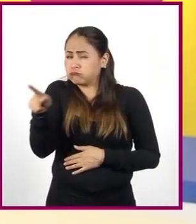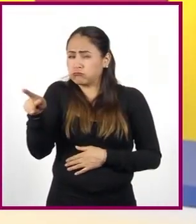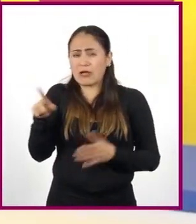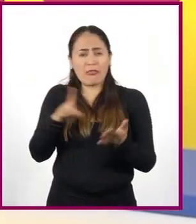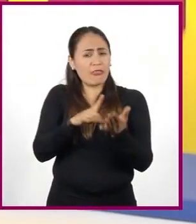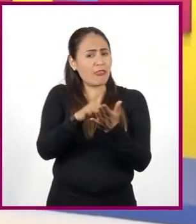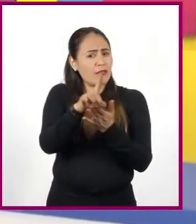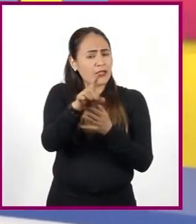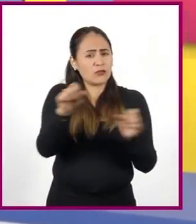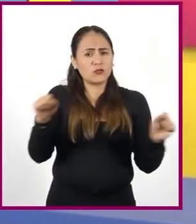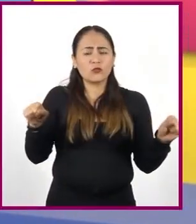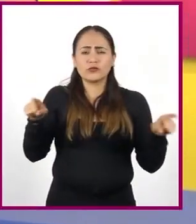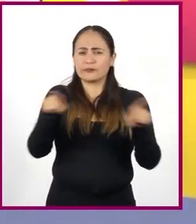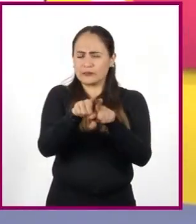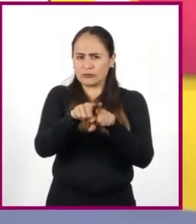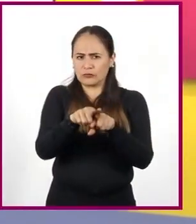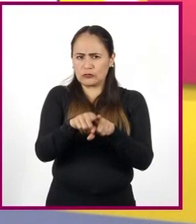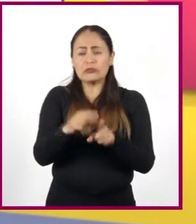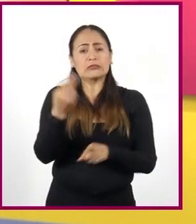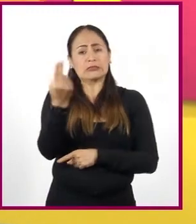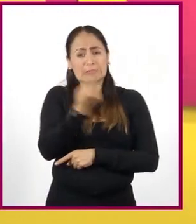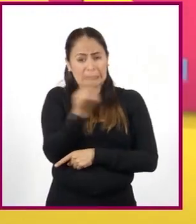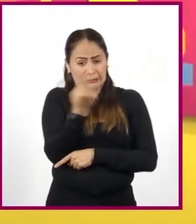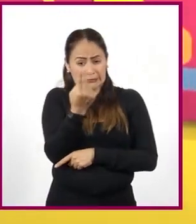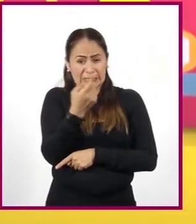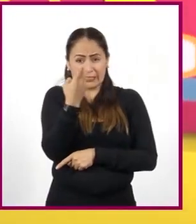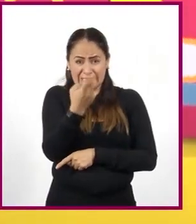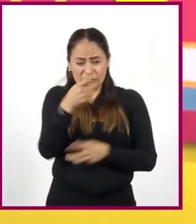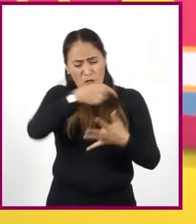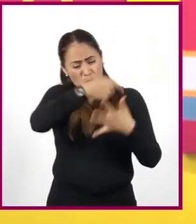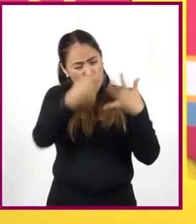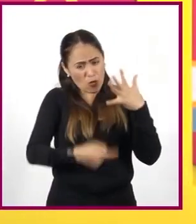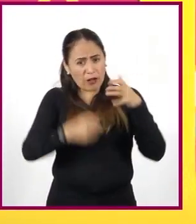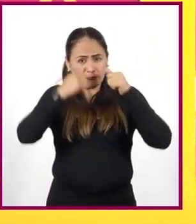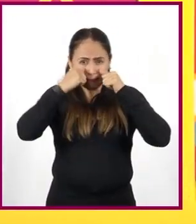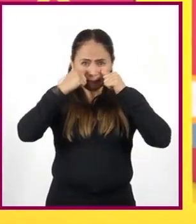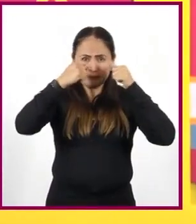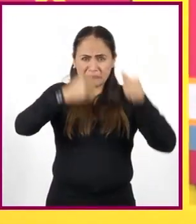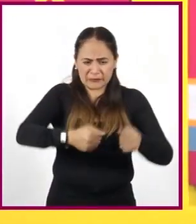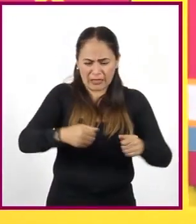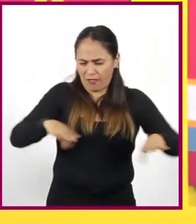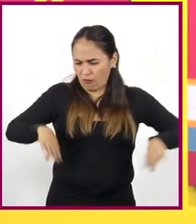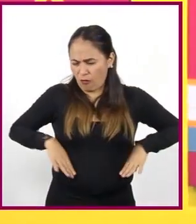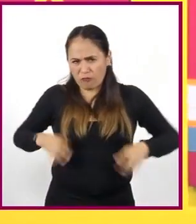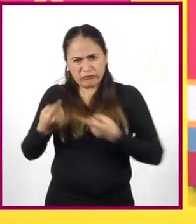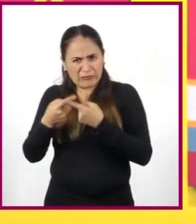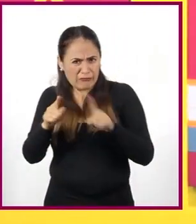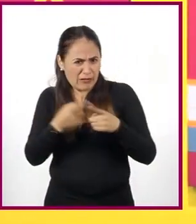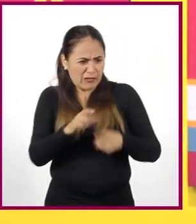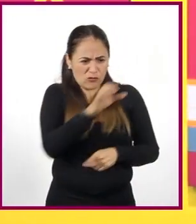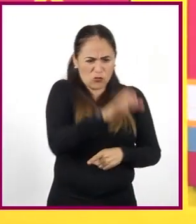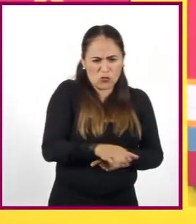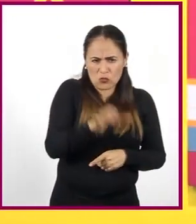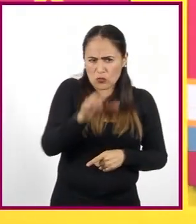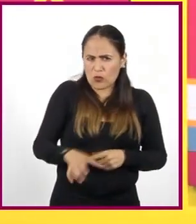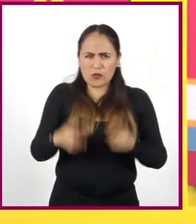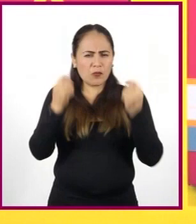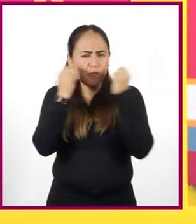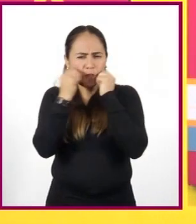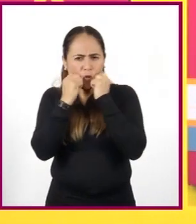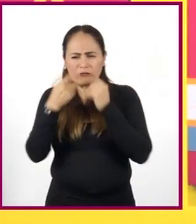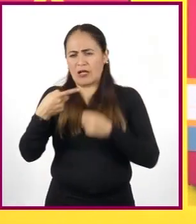derechos y deben ser atendidas nuestras necesidades, a pesar de nuestras diferencias físicas o condición